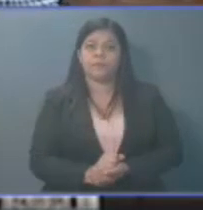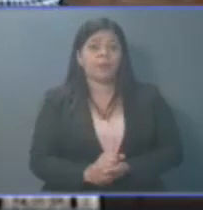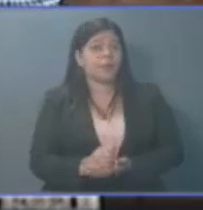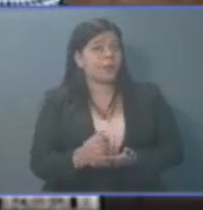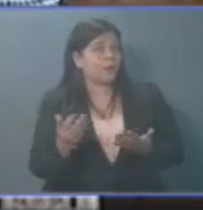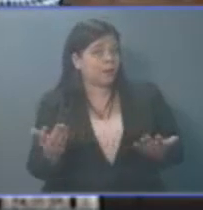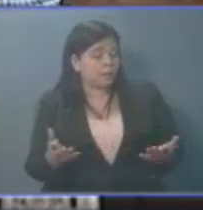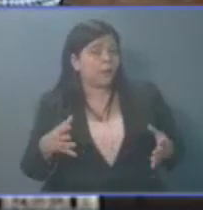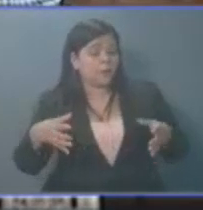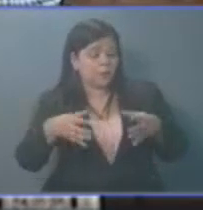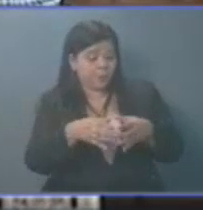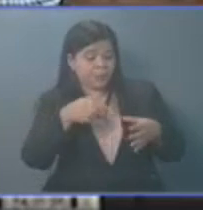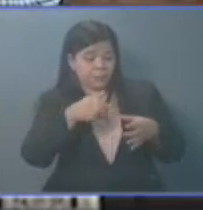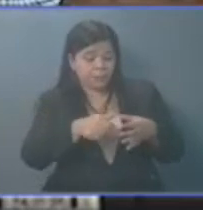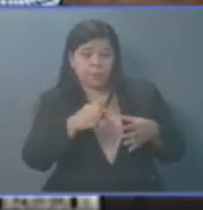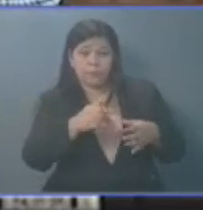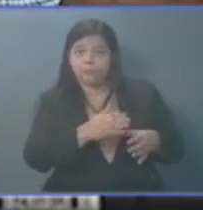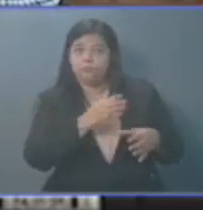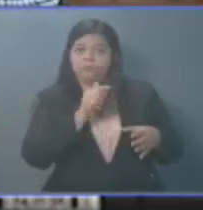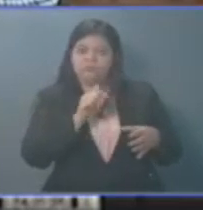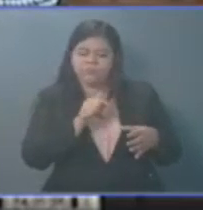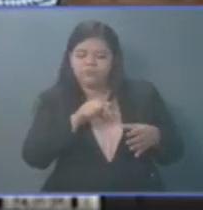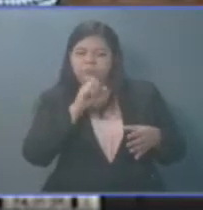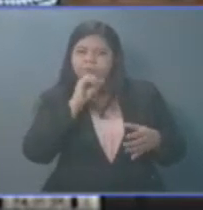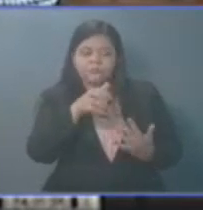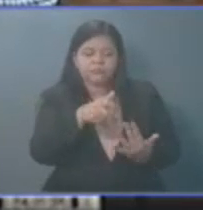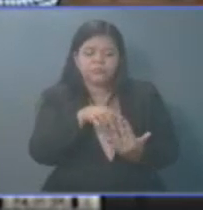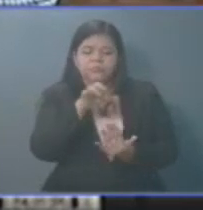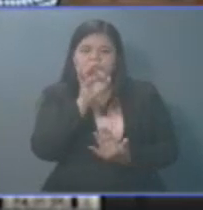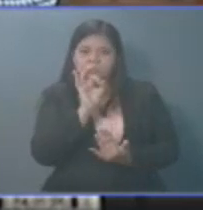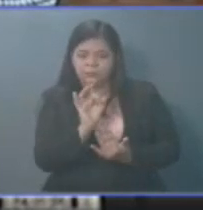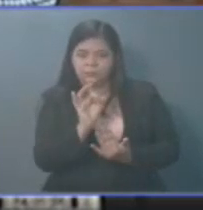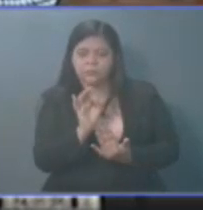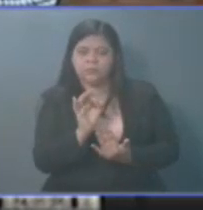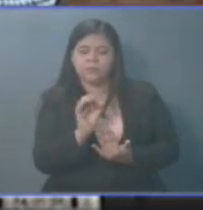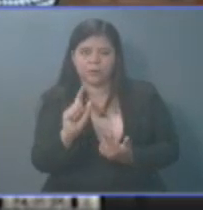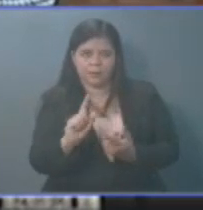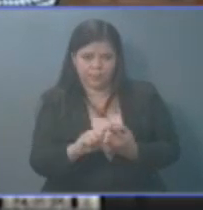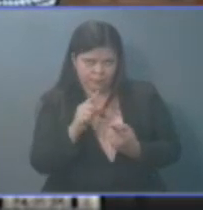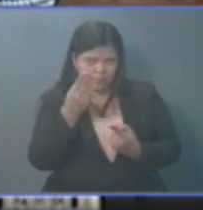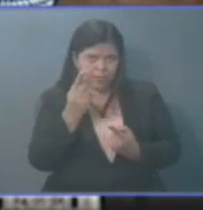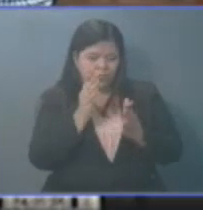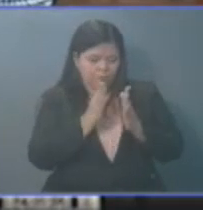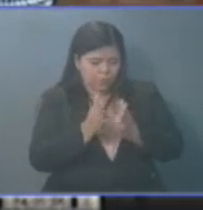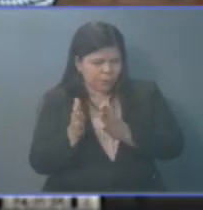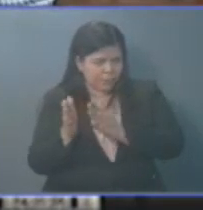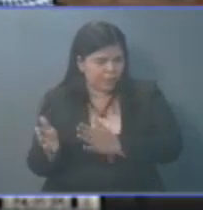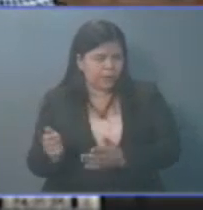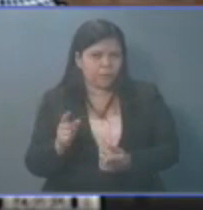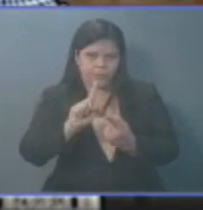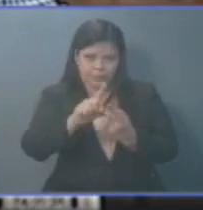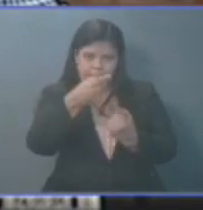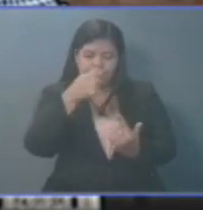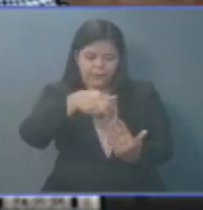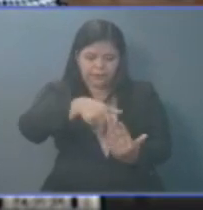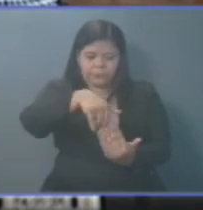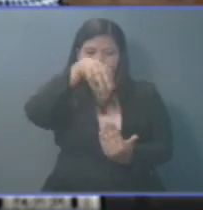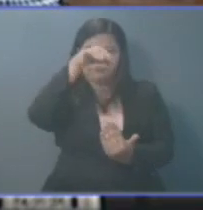La Comisión de Defensa se refiere a los expedientes que por su orden contienen